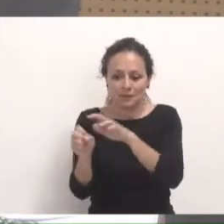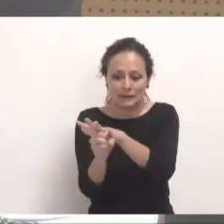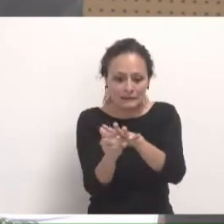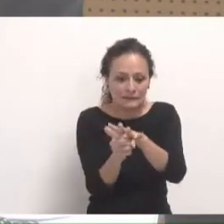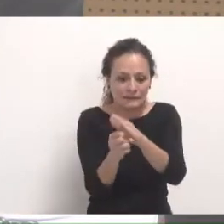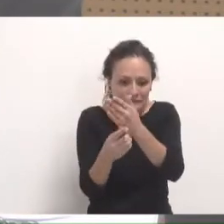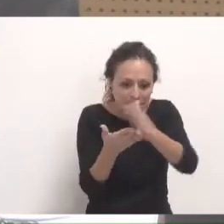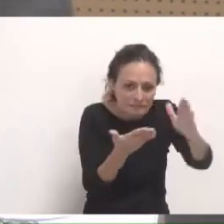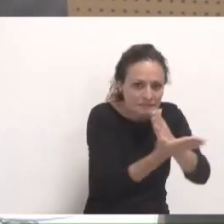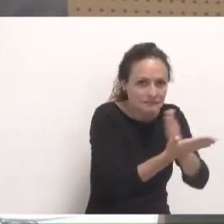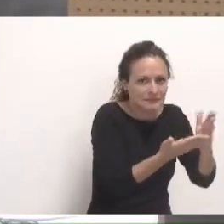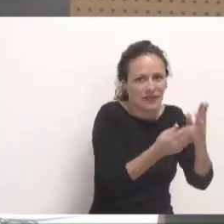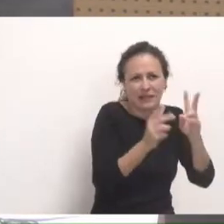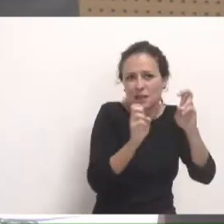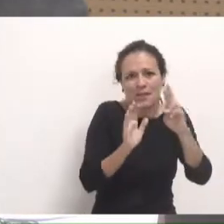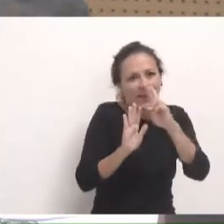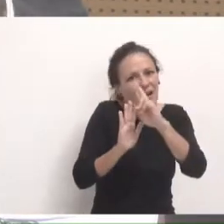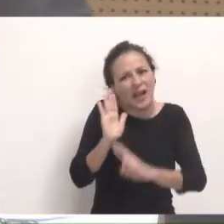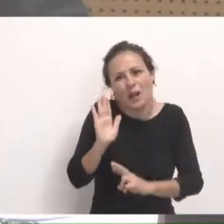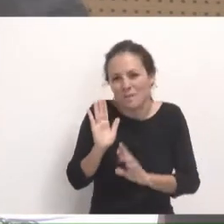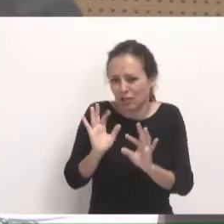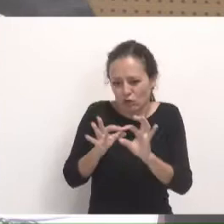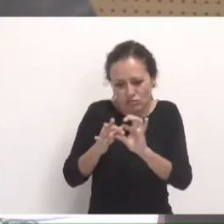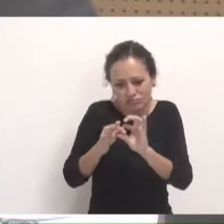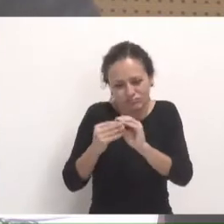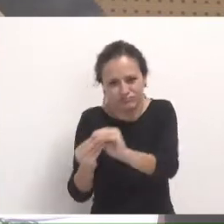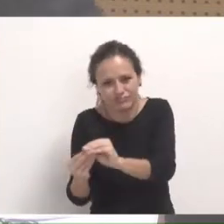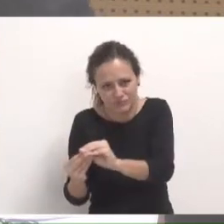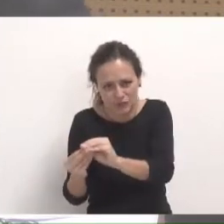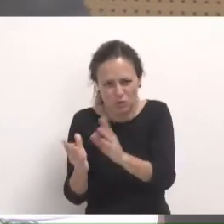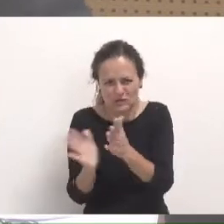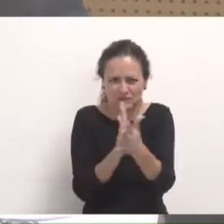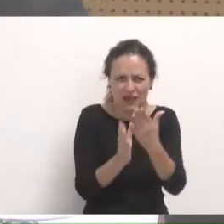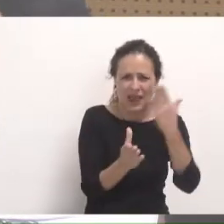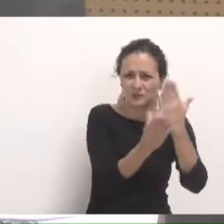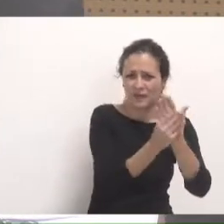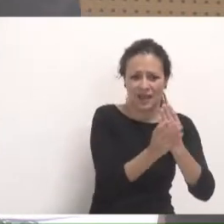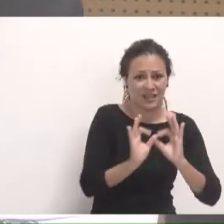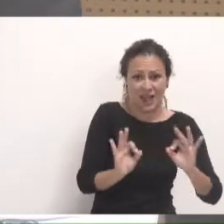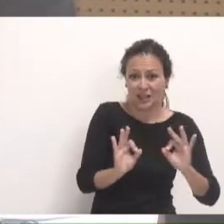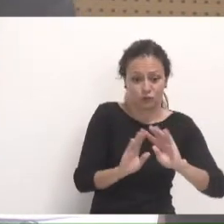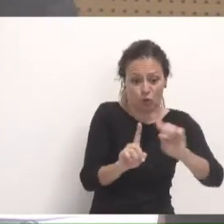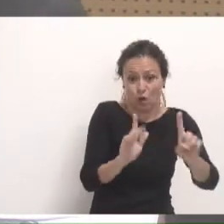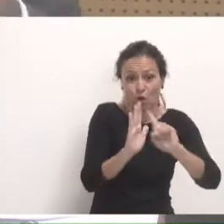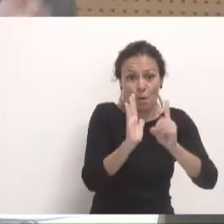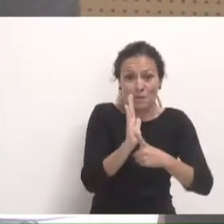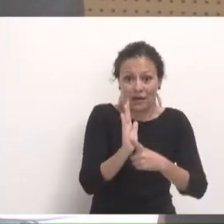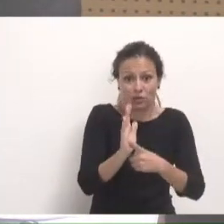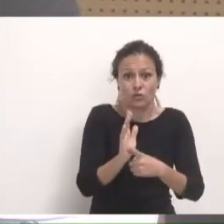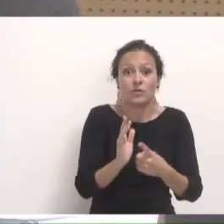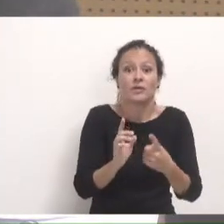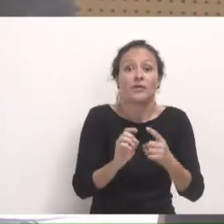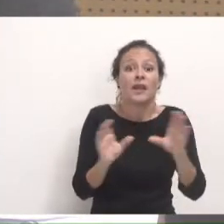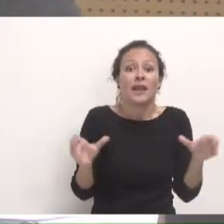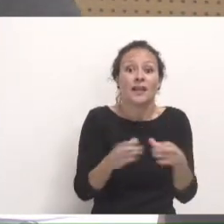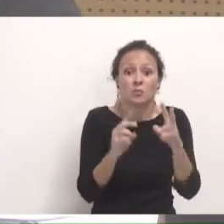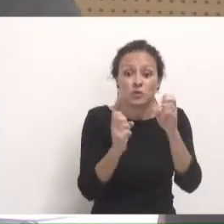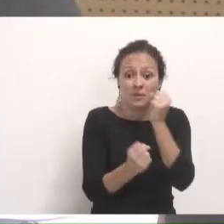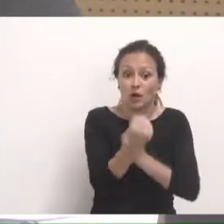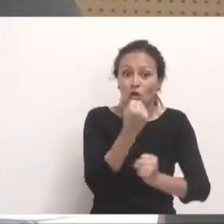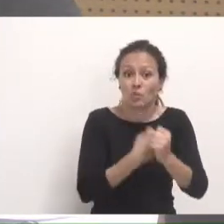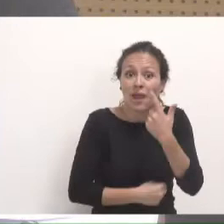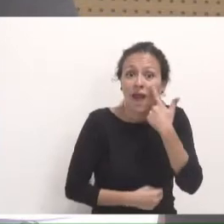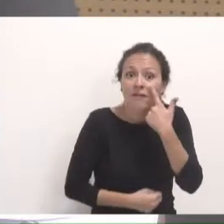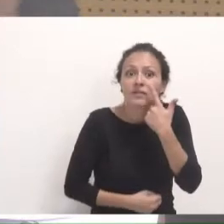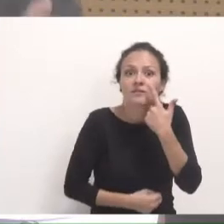que de votar por separado, que de separar un expediente en 10 expedientes, o 5 o 7, ¿no? Yo creo que por economía,